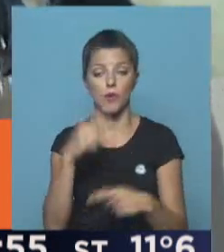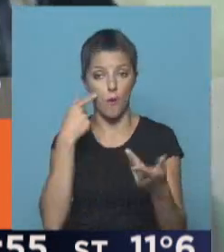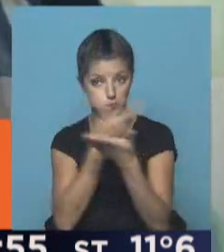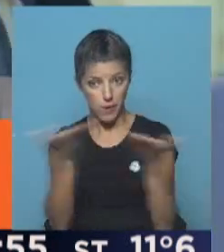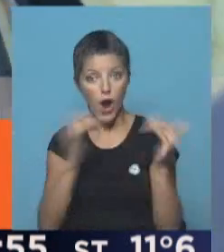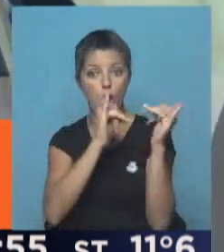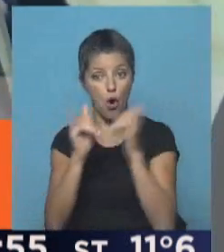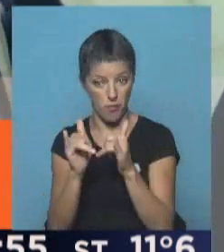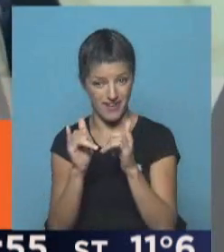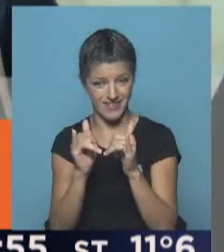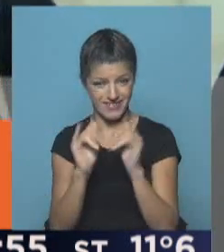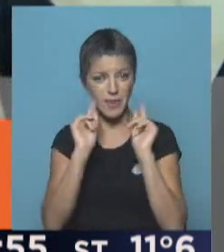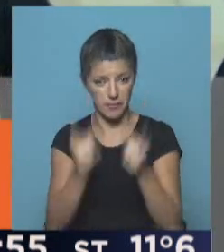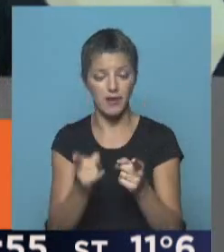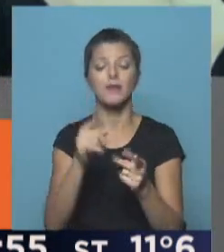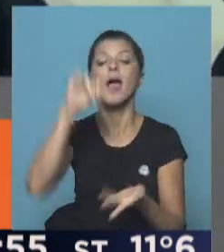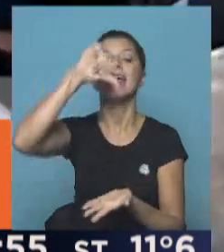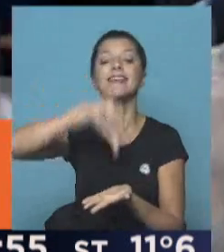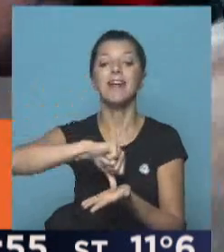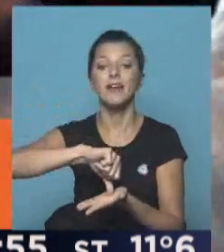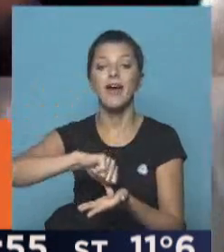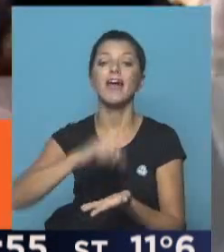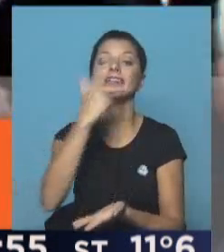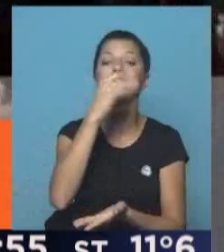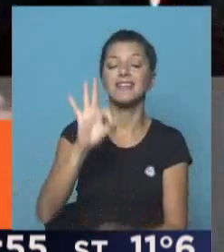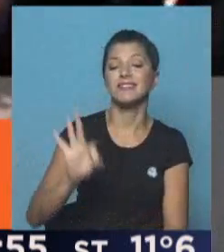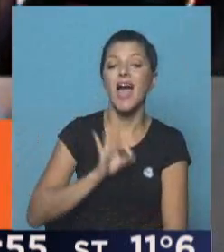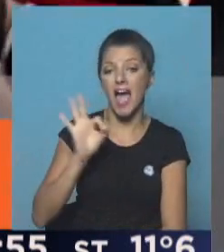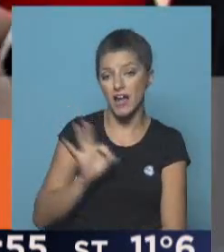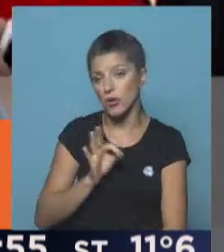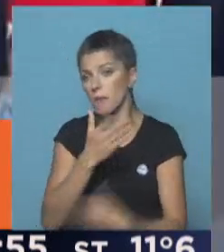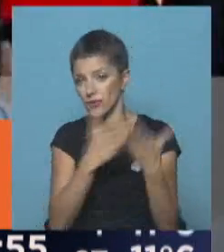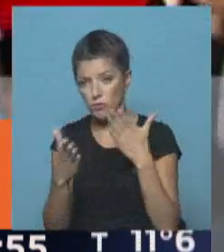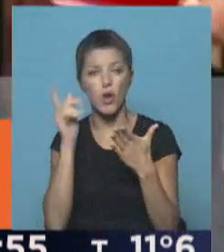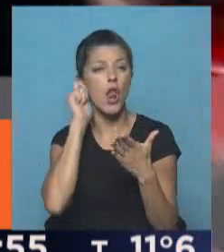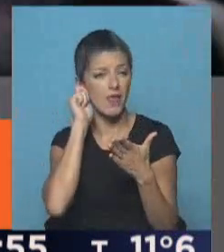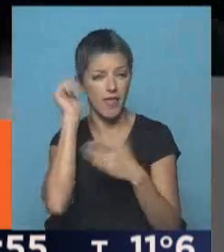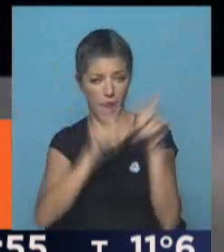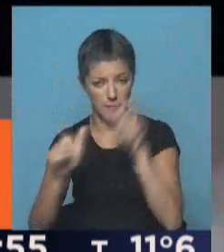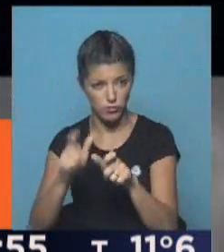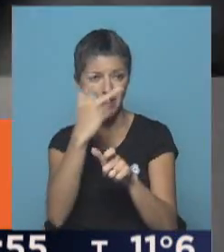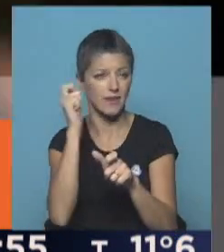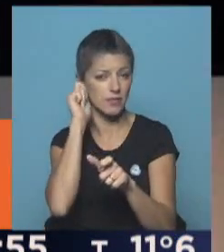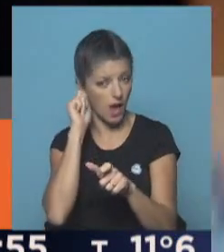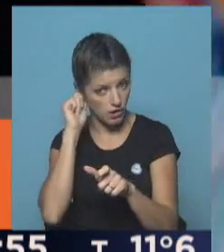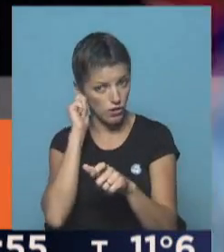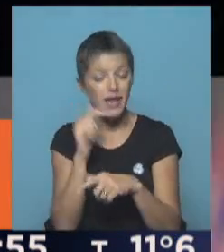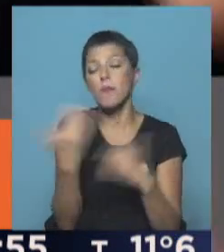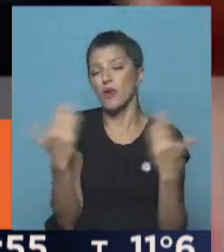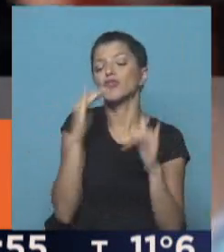los jóvenes irán es un país de 30 años edad promedio los jóvenes son los que deciden y evidentemente